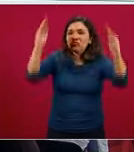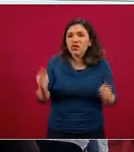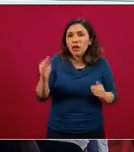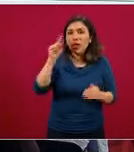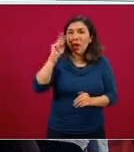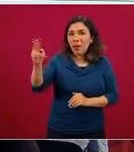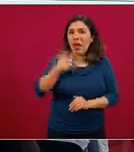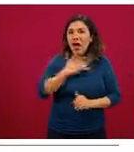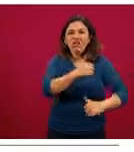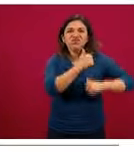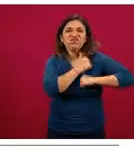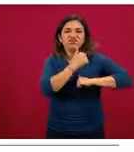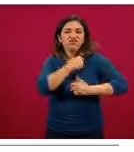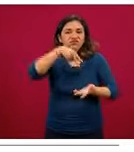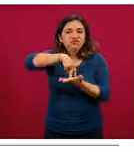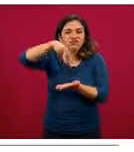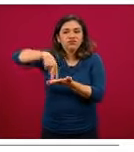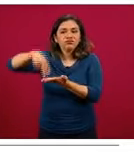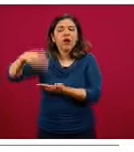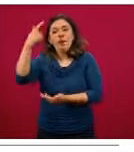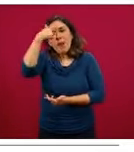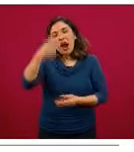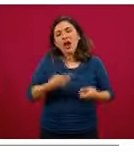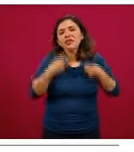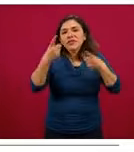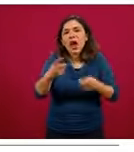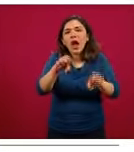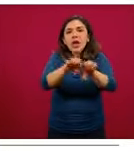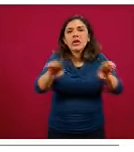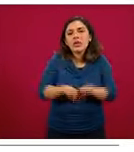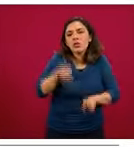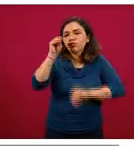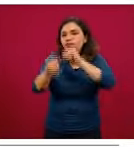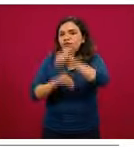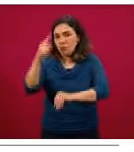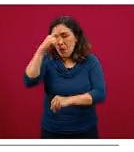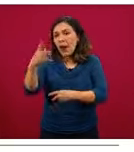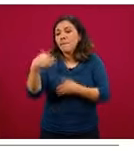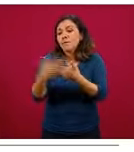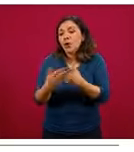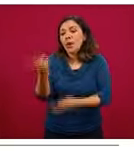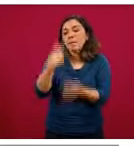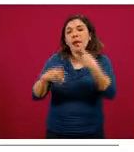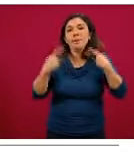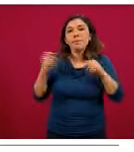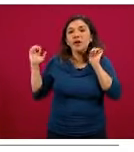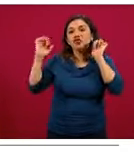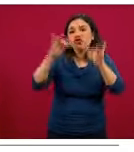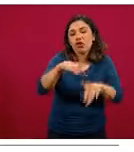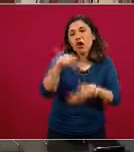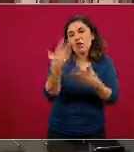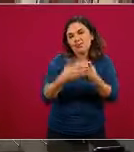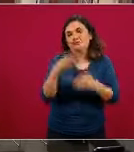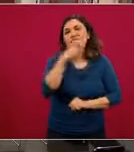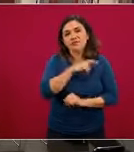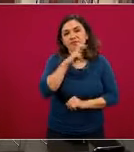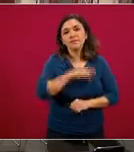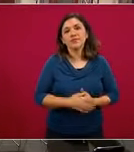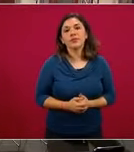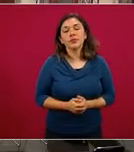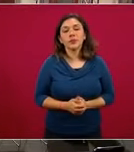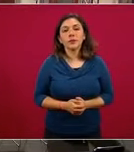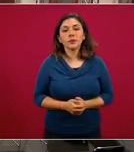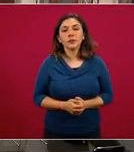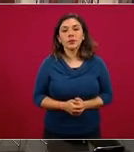las Fuerzas Armadas dotando, equipando este espacio para recibir pacientes en un corto plazo. Siguiente.